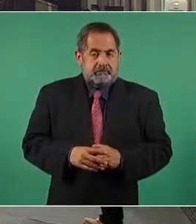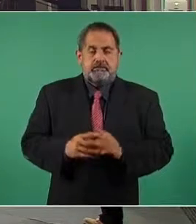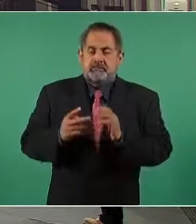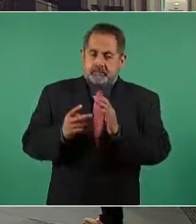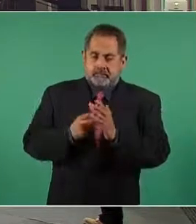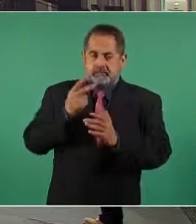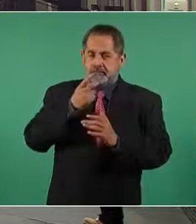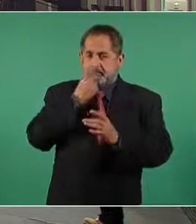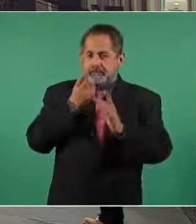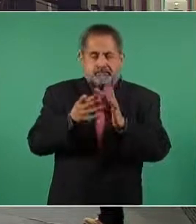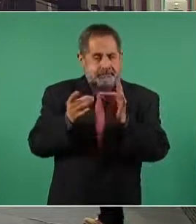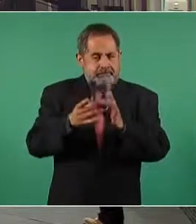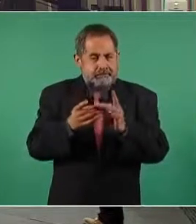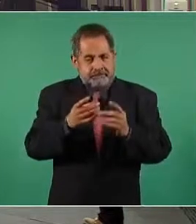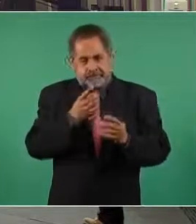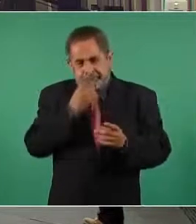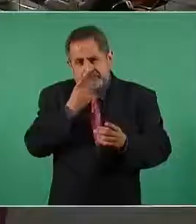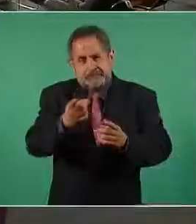repetir de que